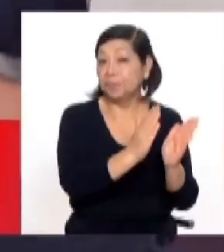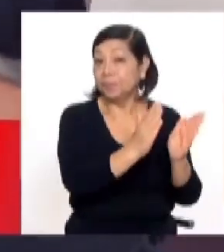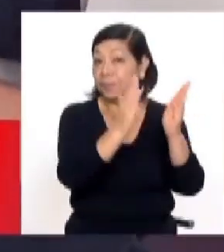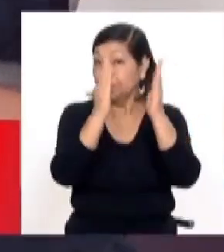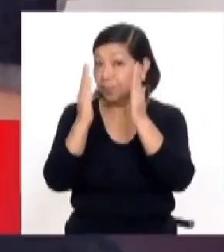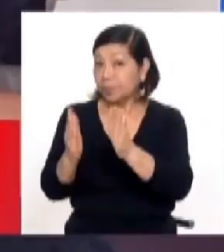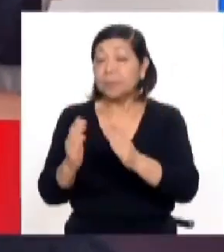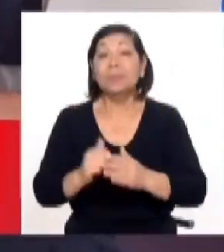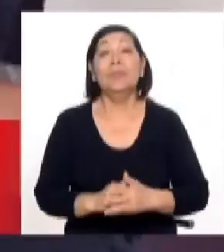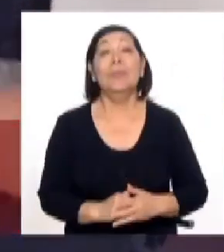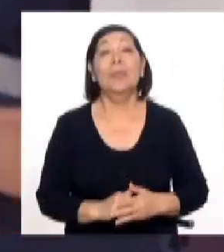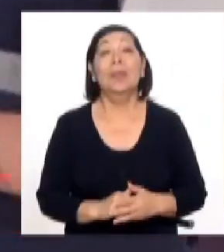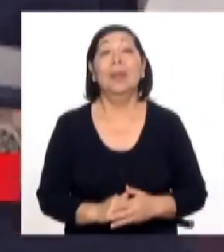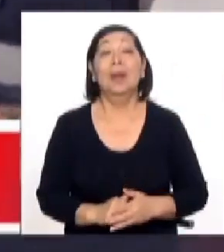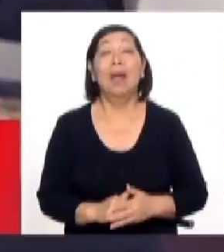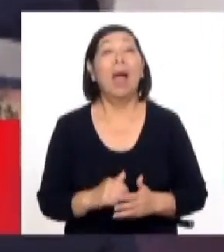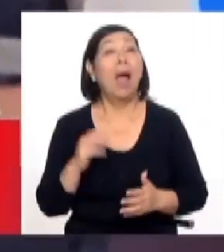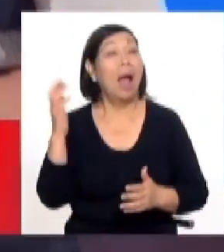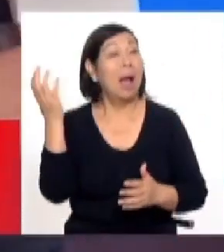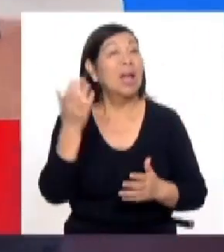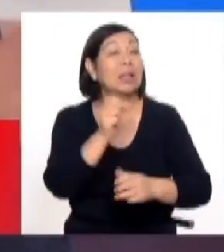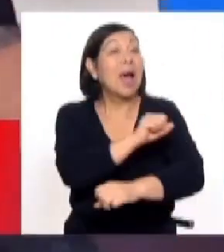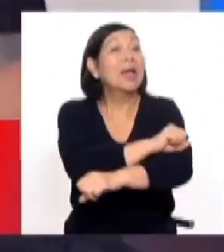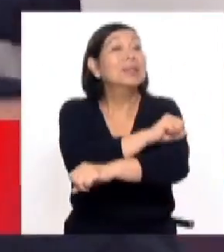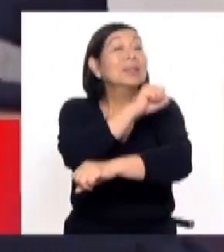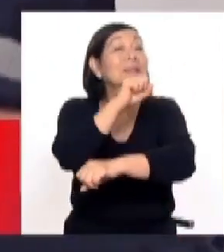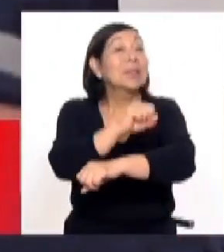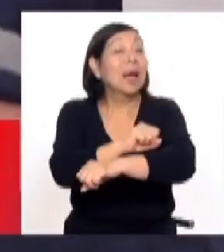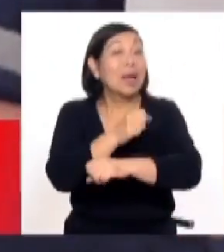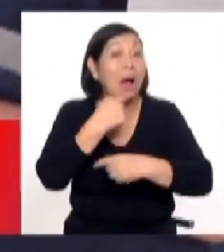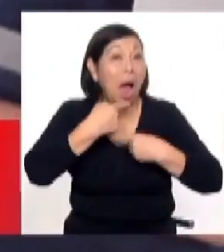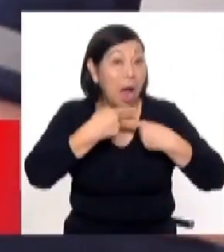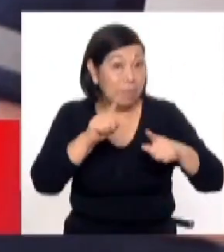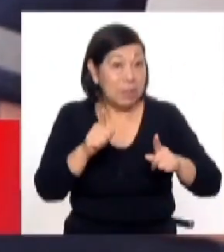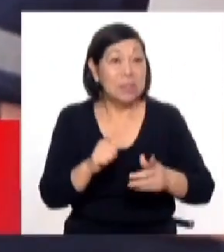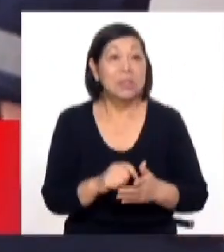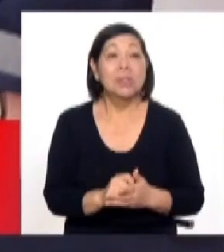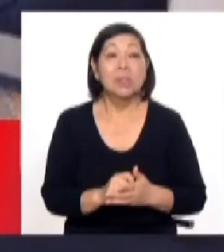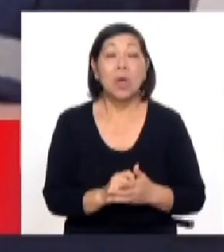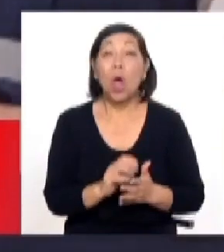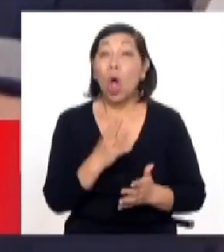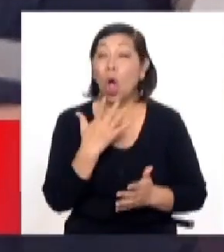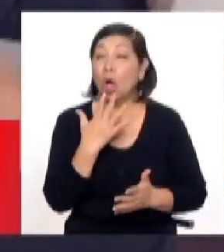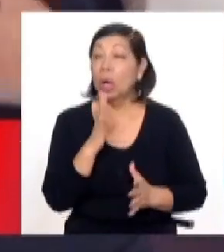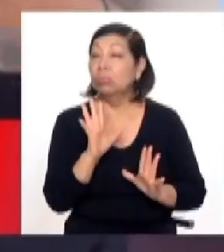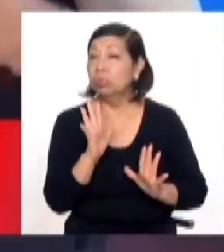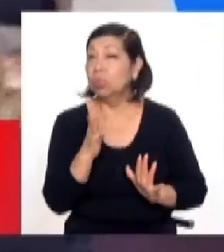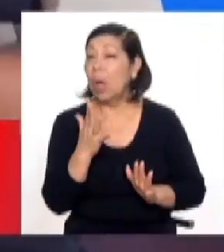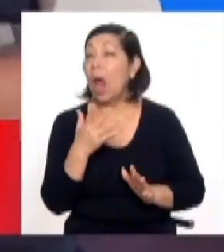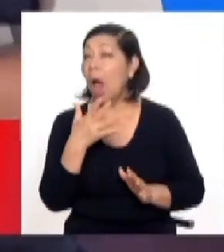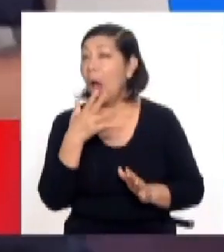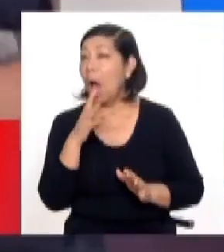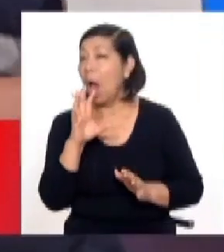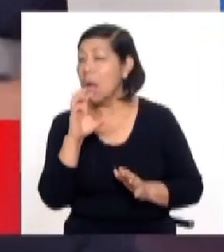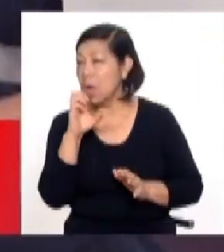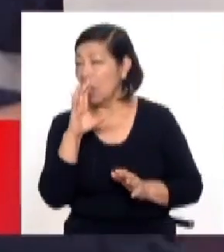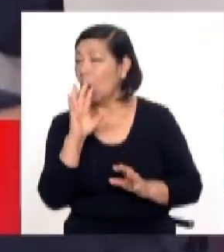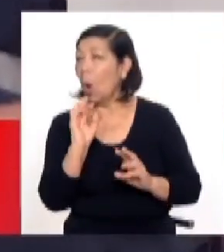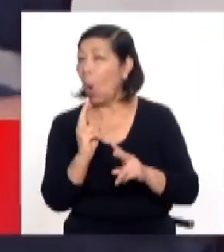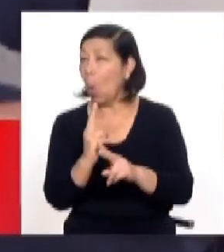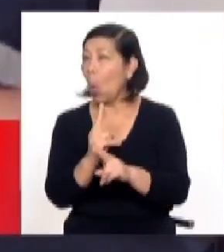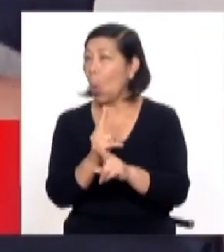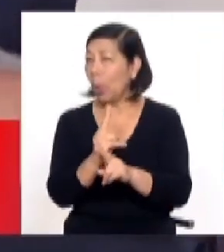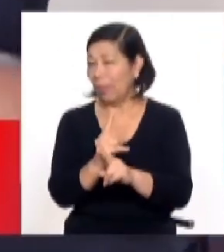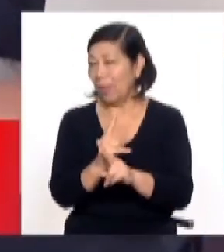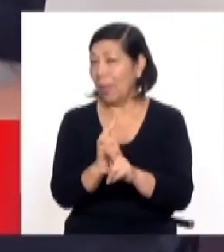aviso tenemos el de precipitaciones en la sierra Este es un aviso de nivel naranja es un evento de fuerte intensidad